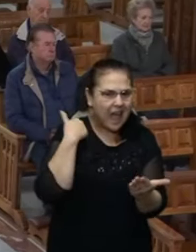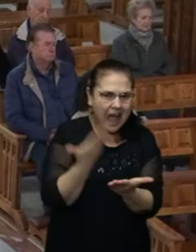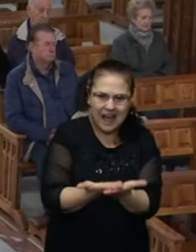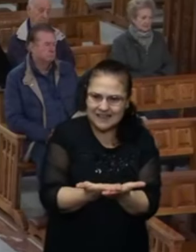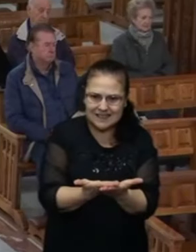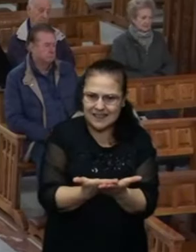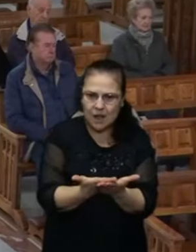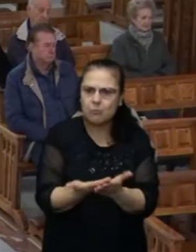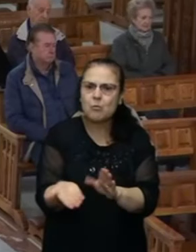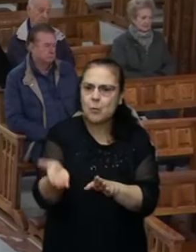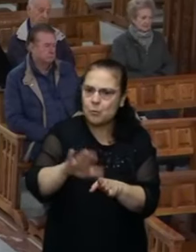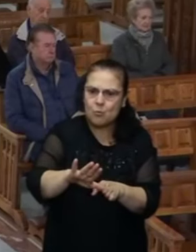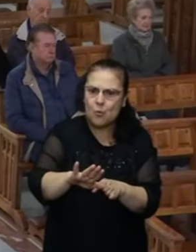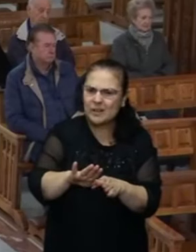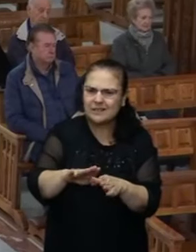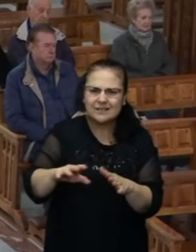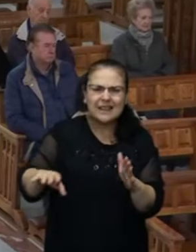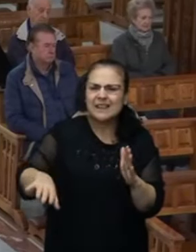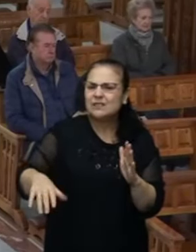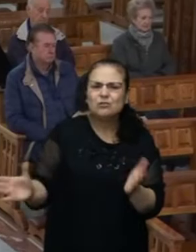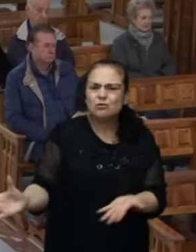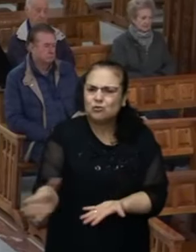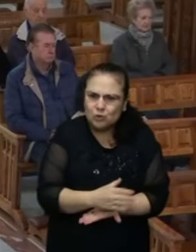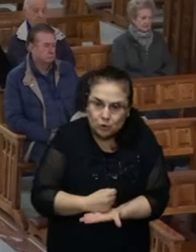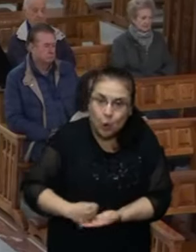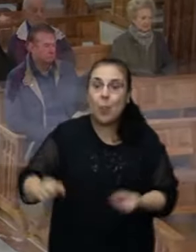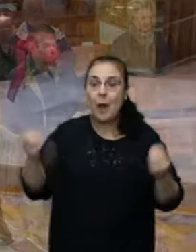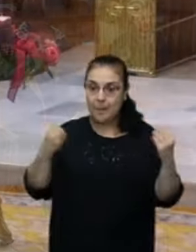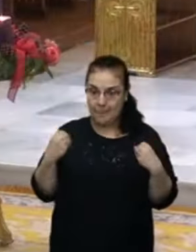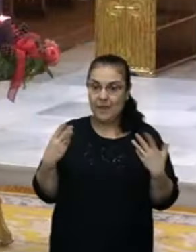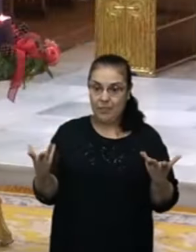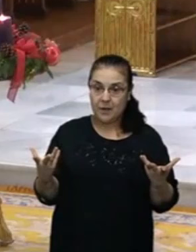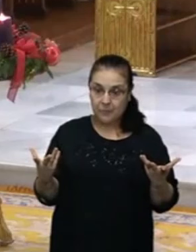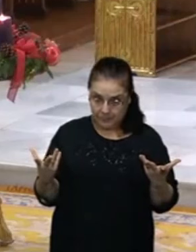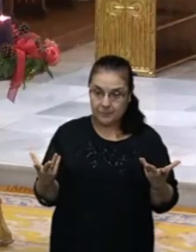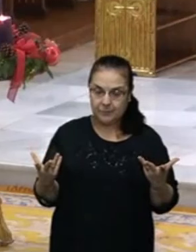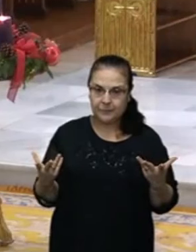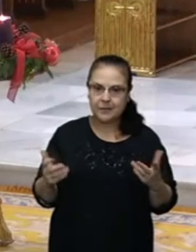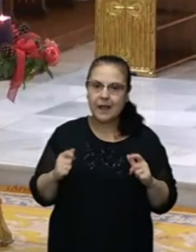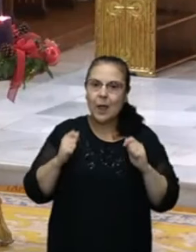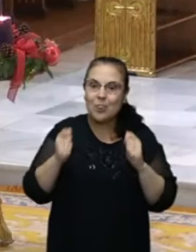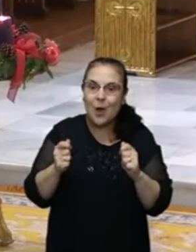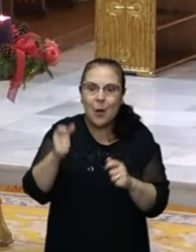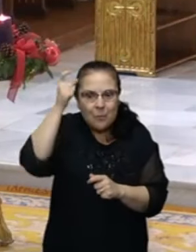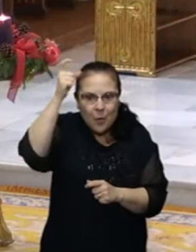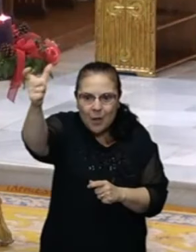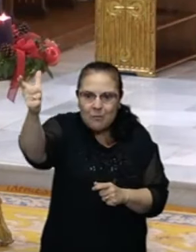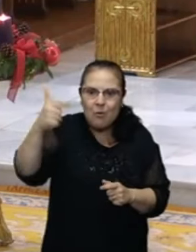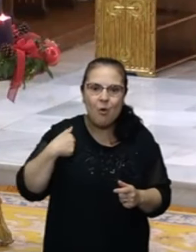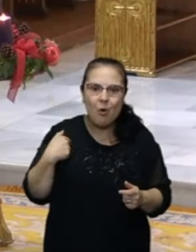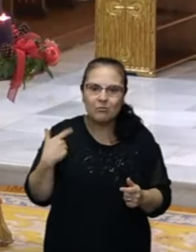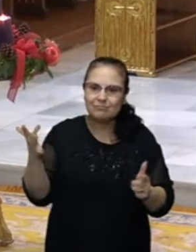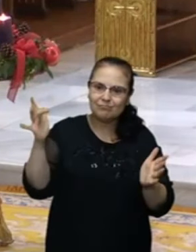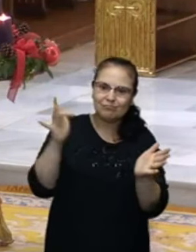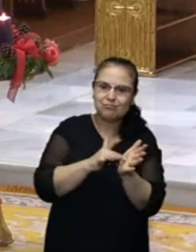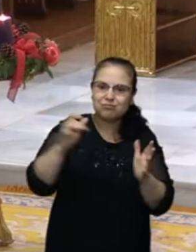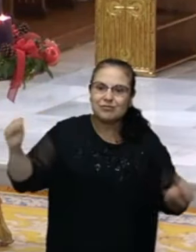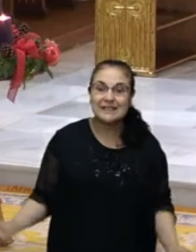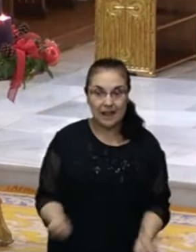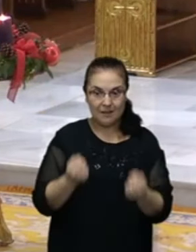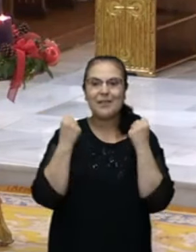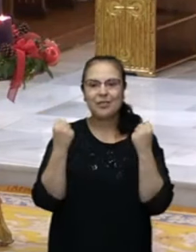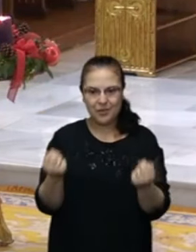una persona consagrada a Dios y va a traer al pueblo momentos de